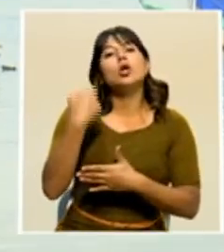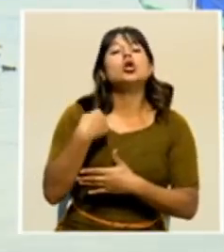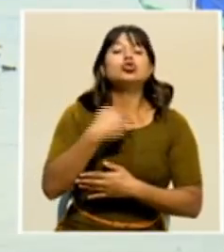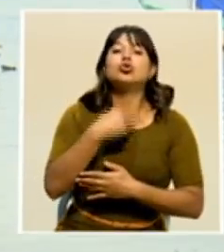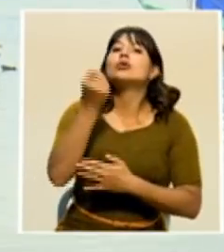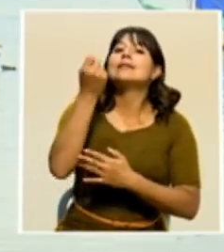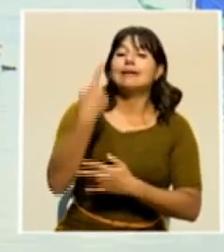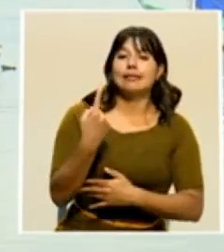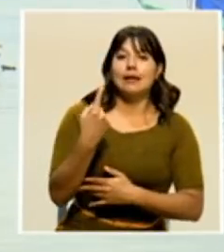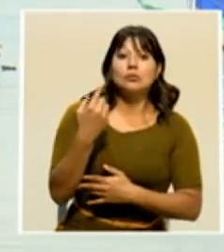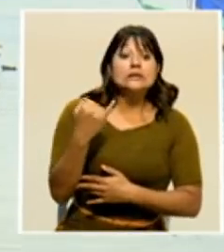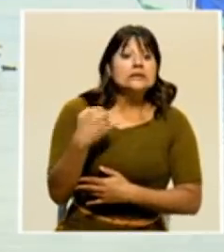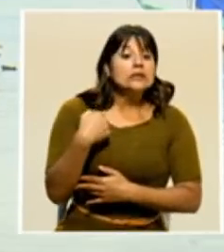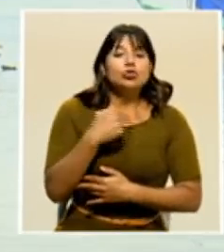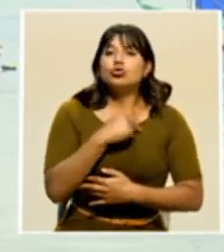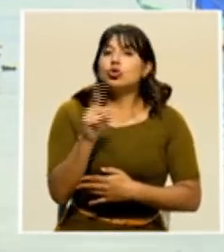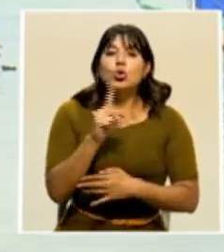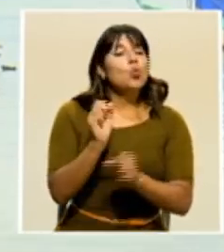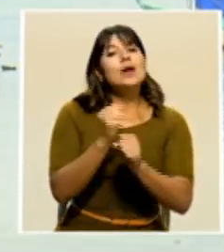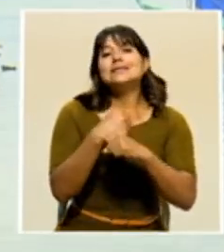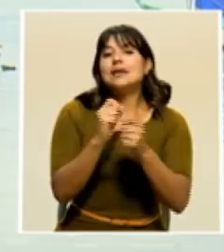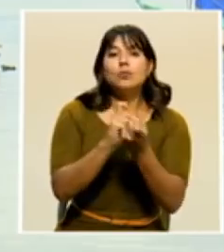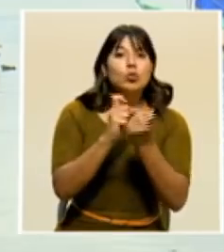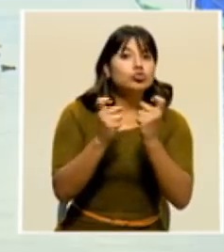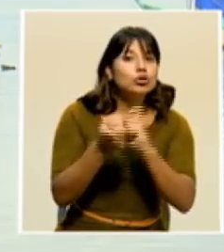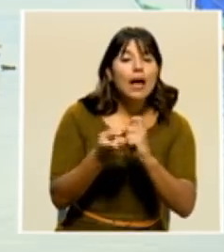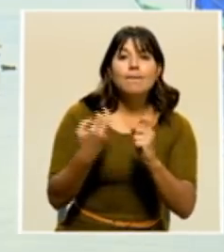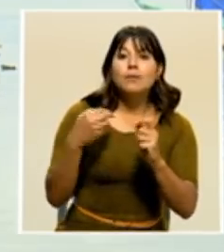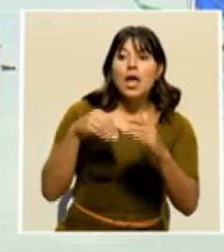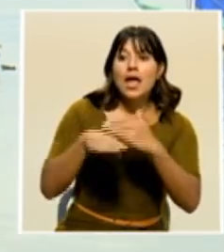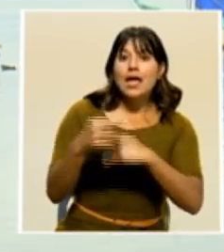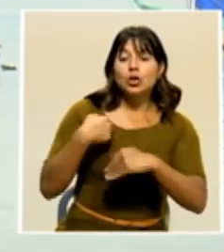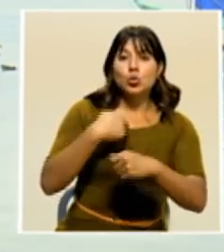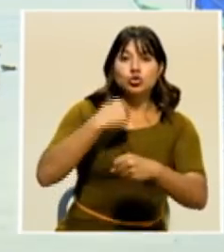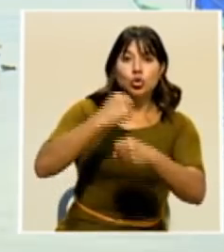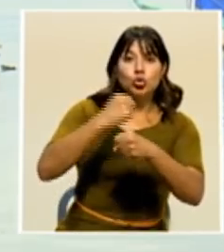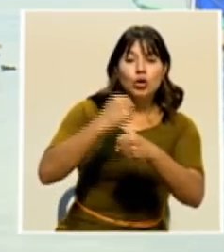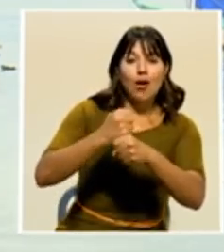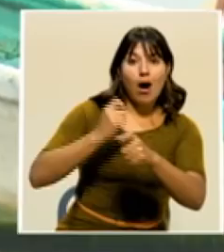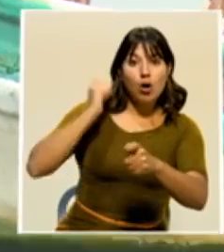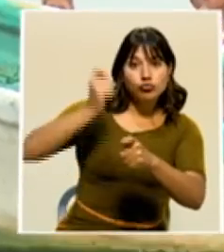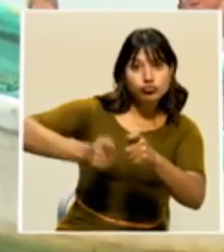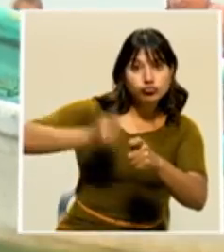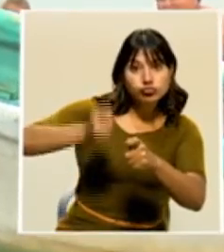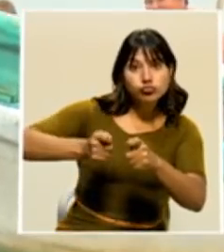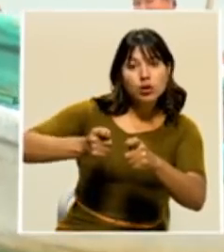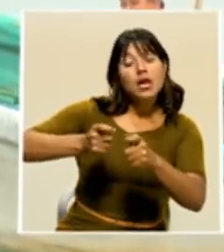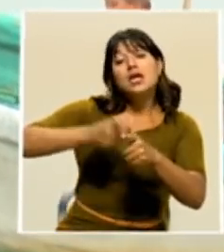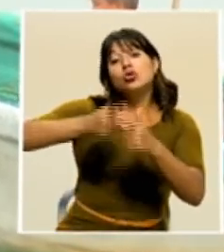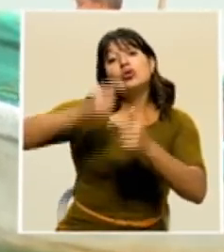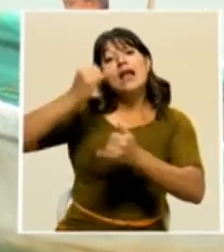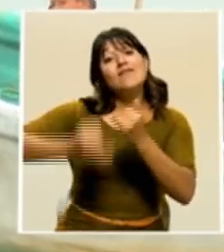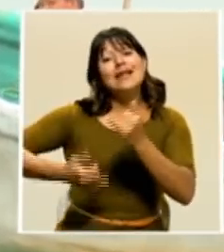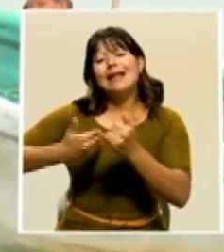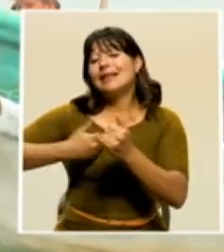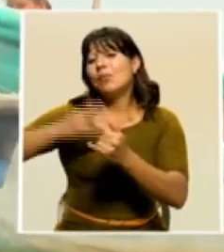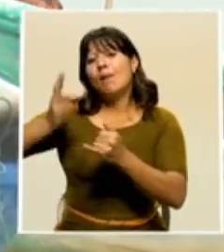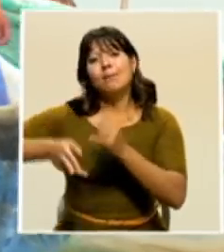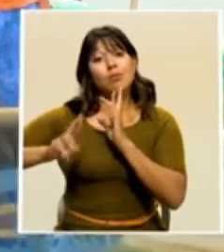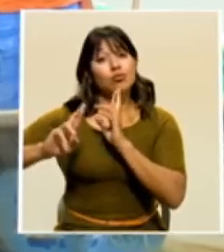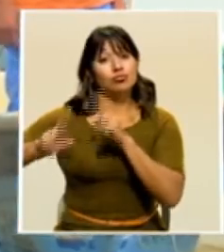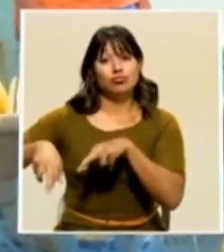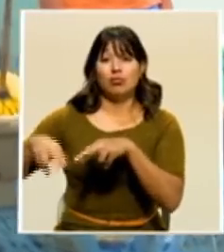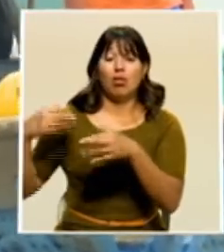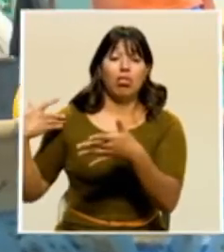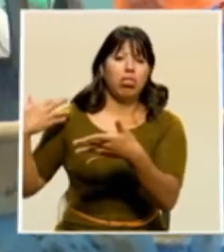un cambio, ¿verdad? En lo que hacemos, en la pesquería que hacemos, vamos a obtener los mismos resultados que hemos obtenido a través del tiempo y que